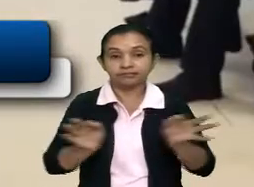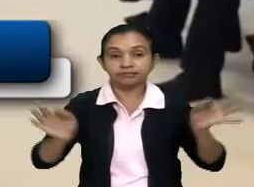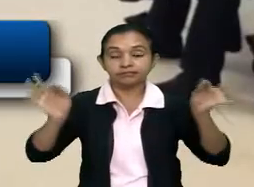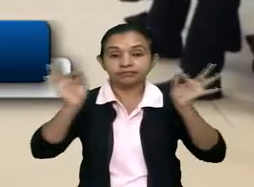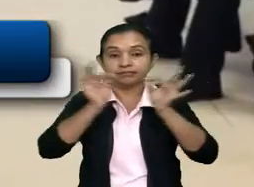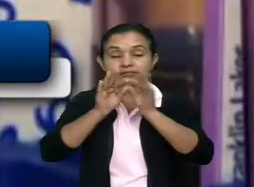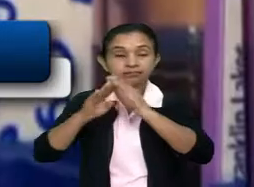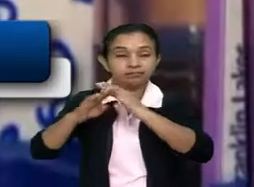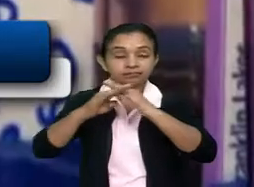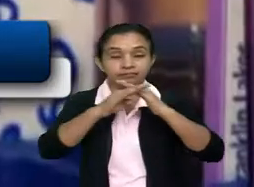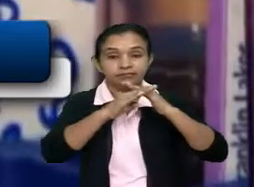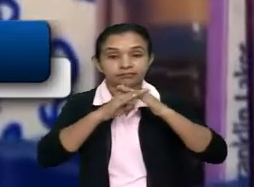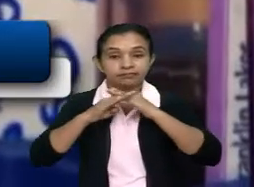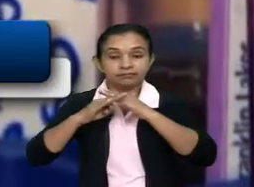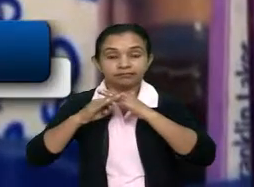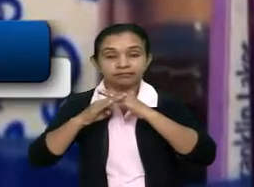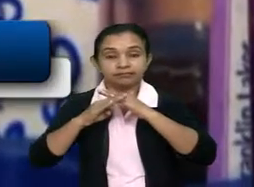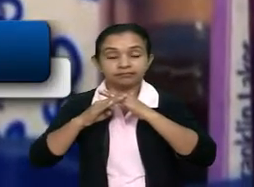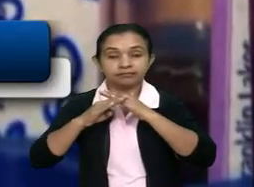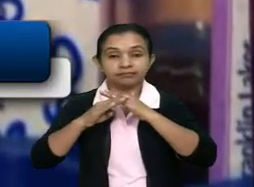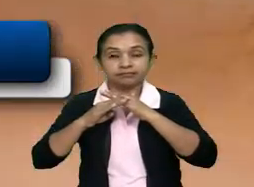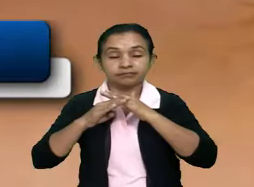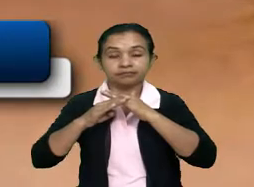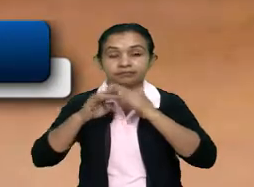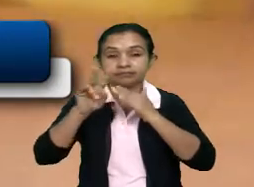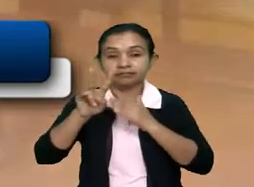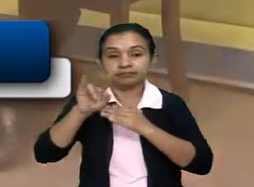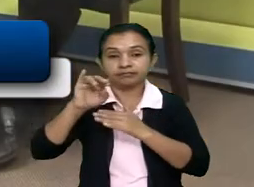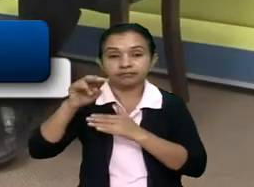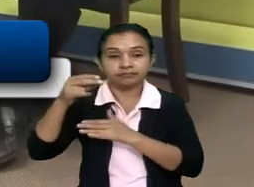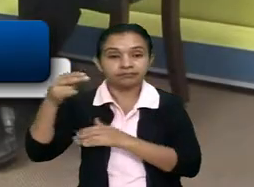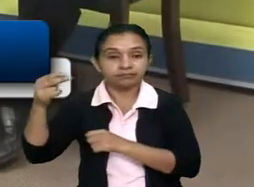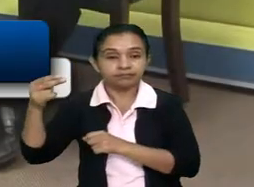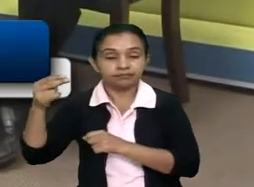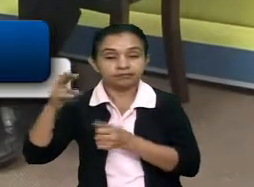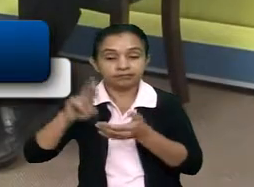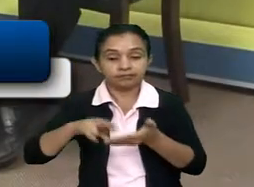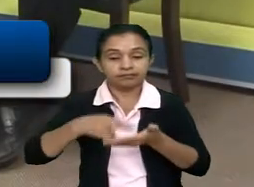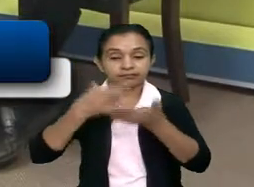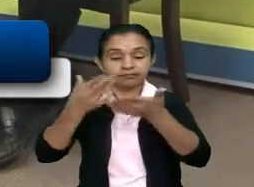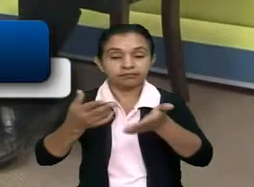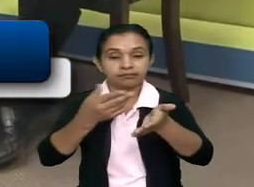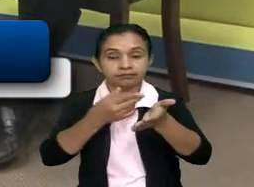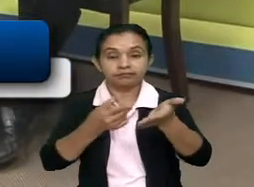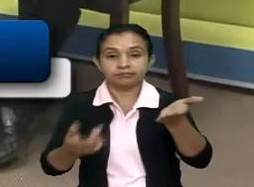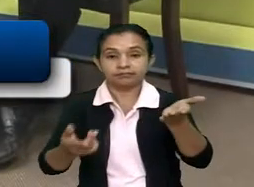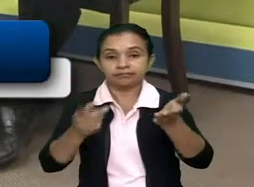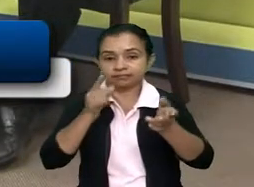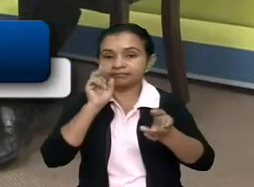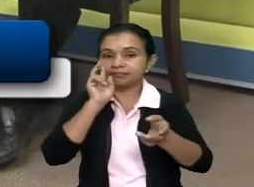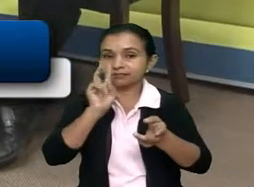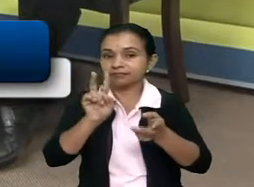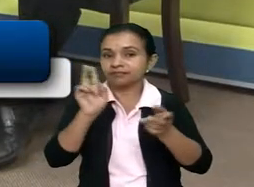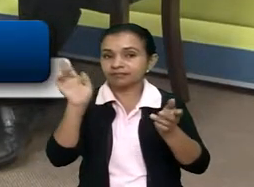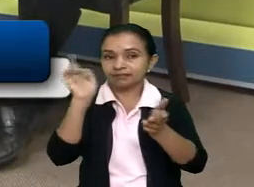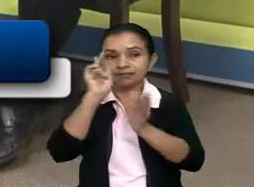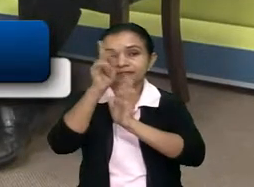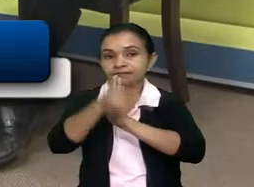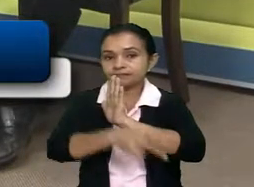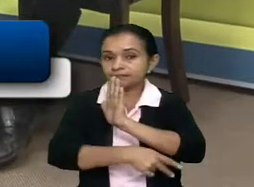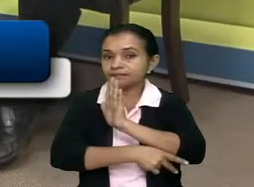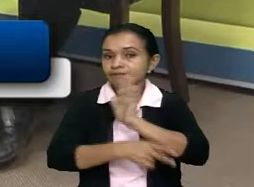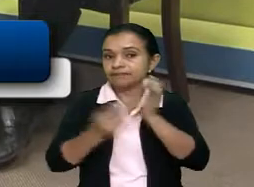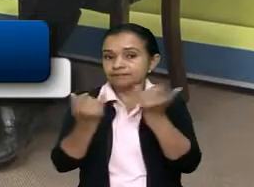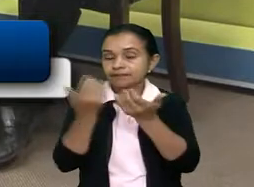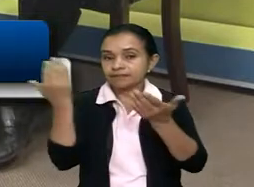barrero el ministro para el filtro para evitar la transmisión del vih a través de la sangre es la donación voluntaria eso está comprobado en varios países donde han hecho